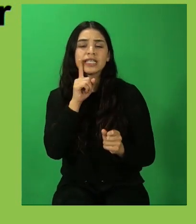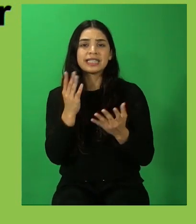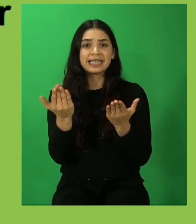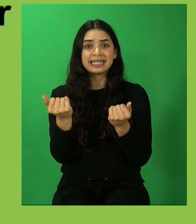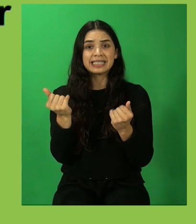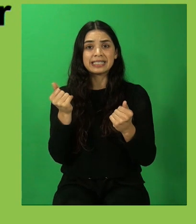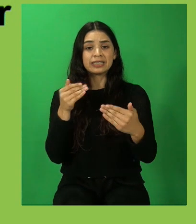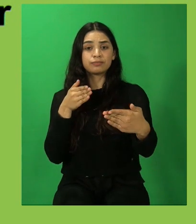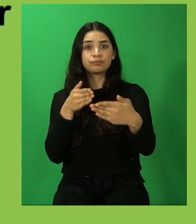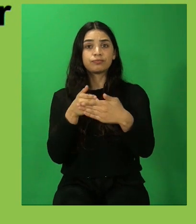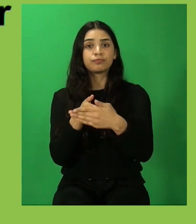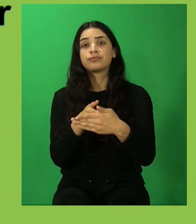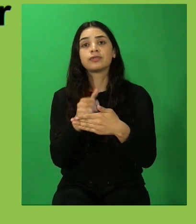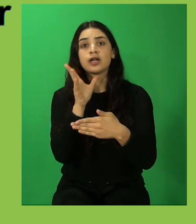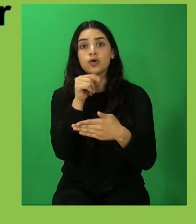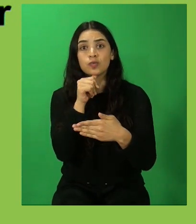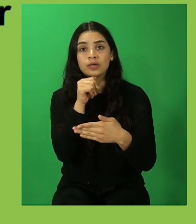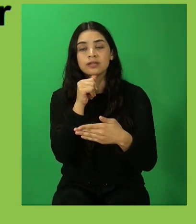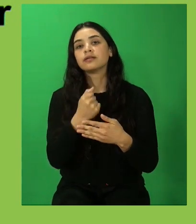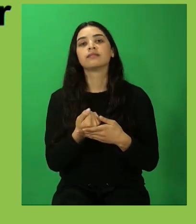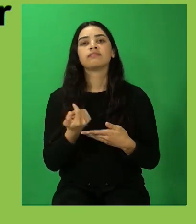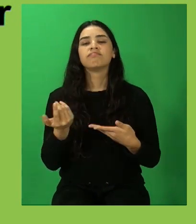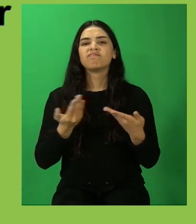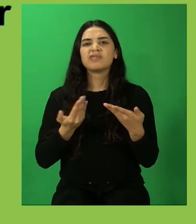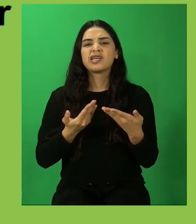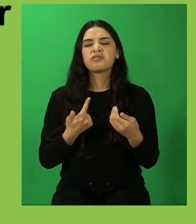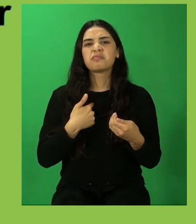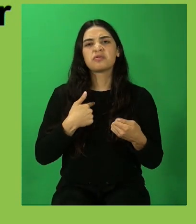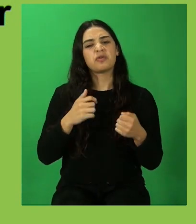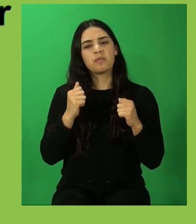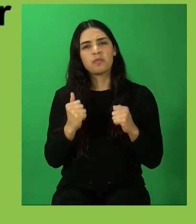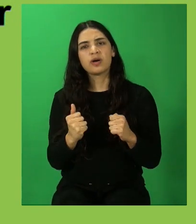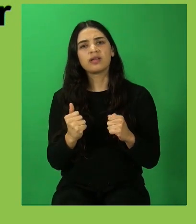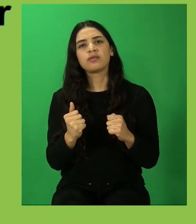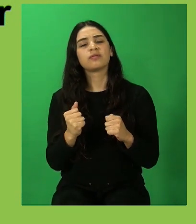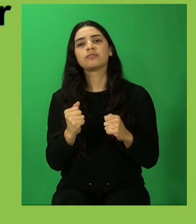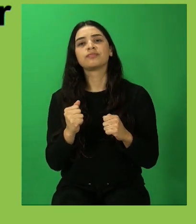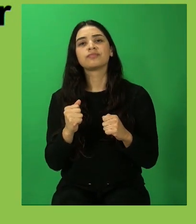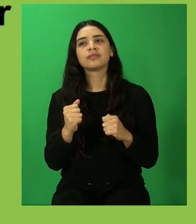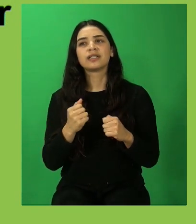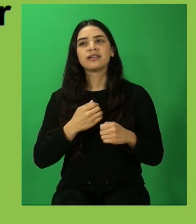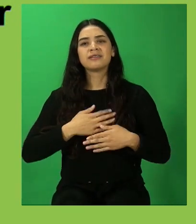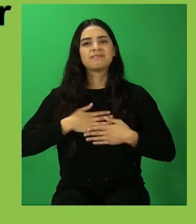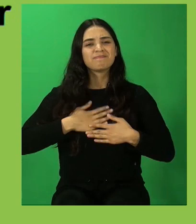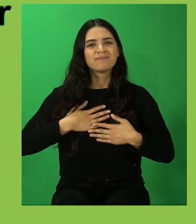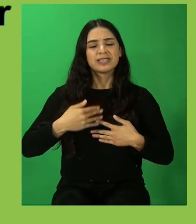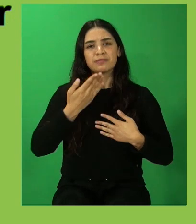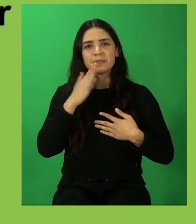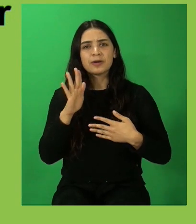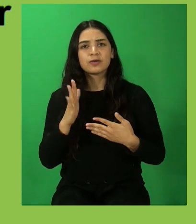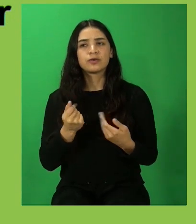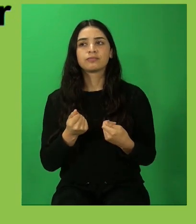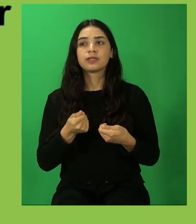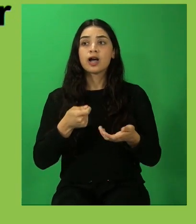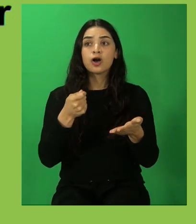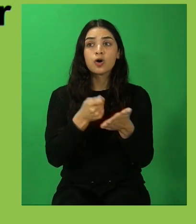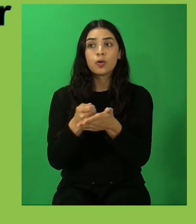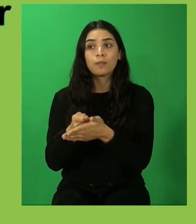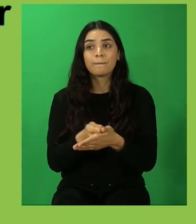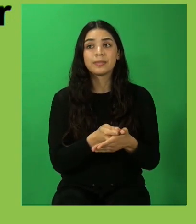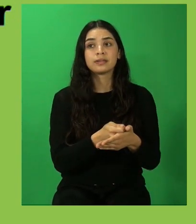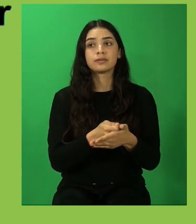ilimitadas que busca satisfacer con recursos que son limitados. Vamos a dar un ejemplo para eso y recordar la clase